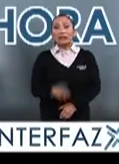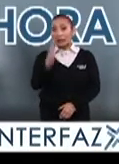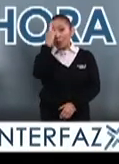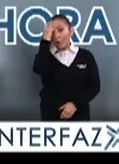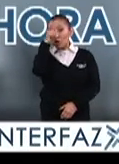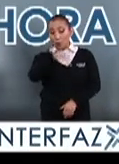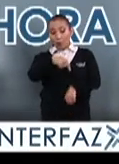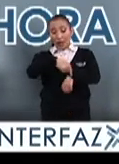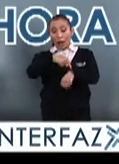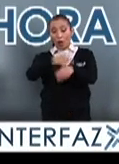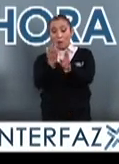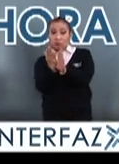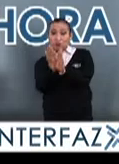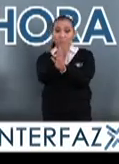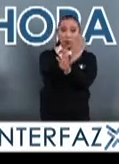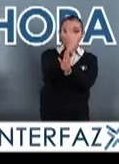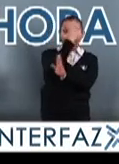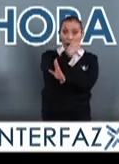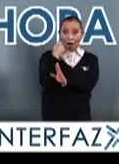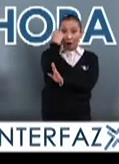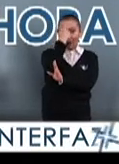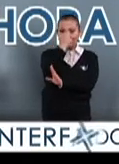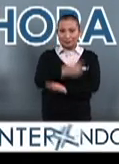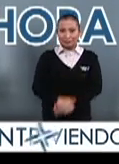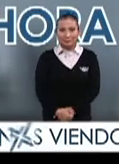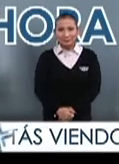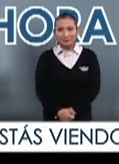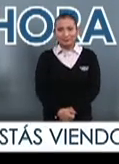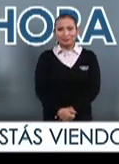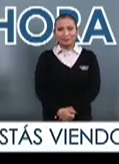Recuerda trazar tu reloj 1 hora.